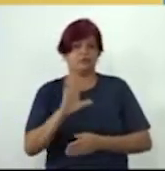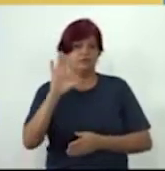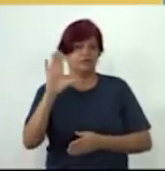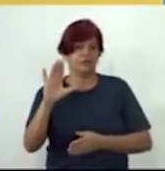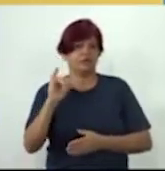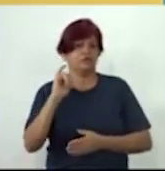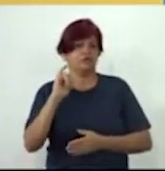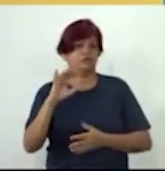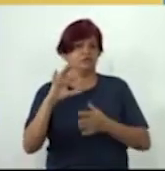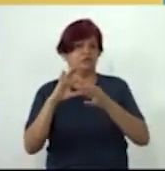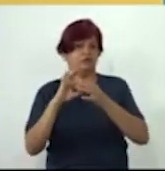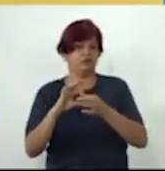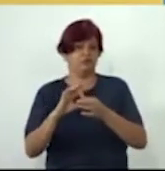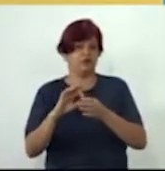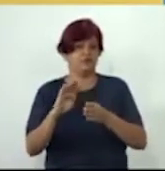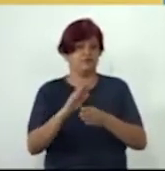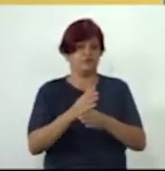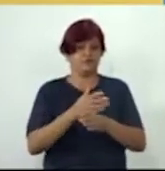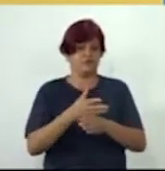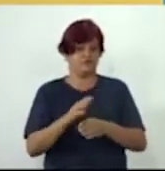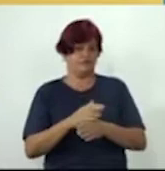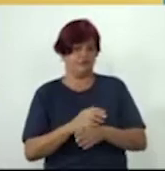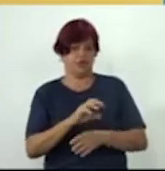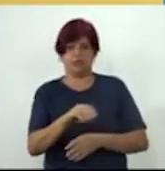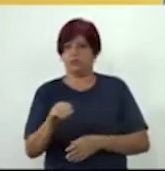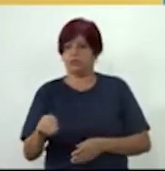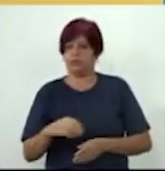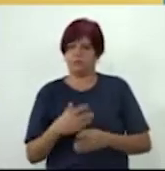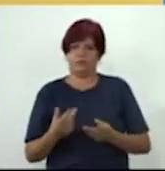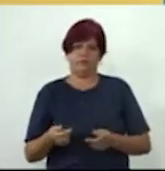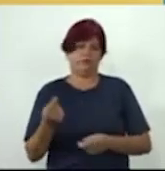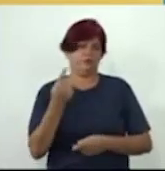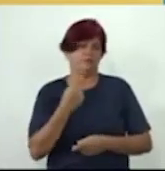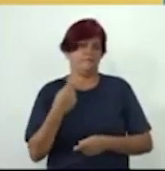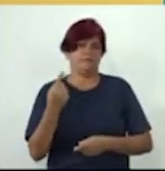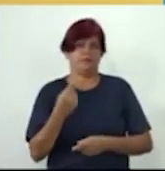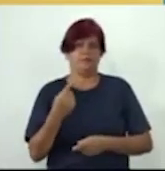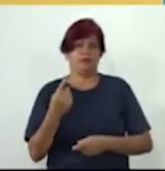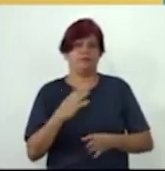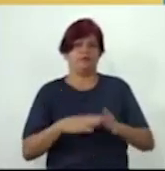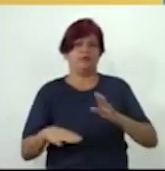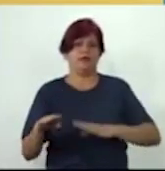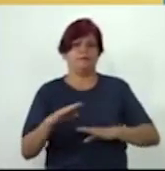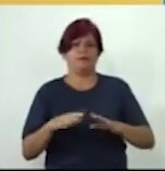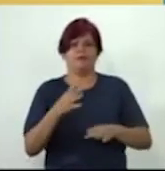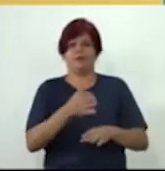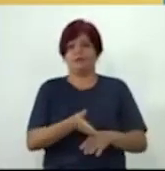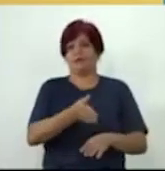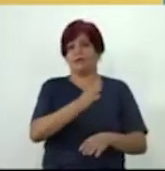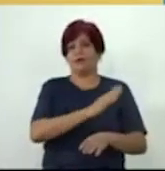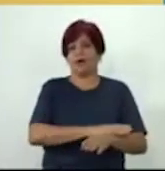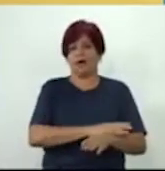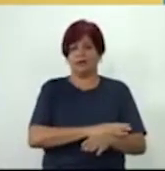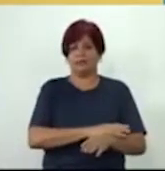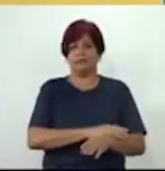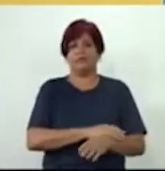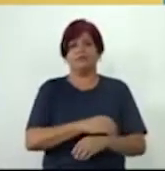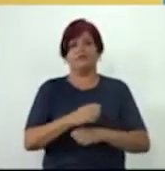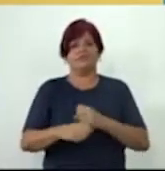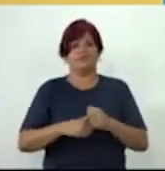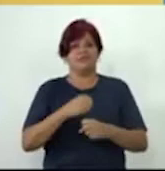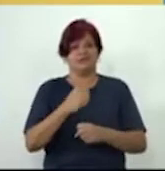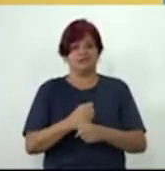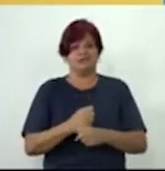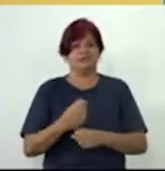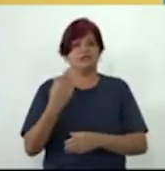sexto grado diferentes momentos. Primeramente, la preparación previa que realiza el maestro, o